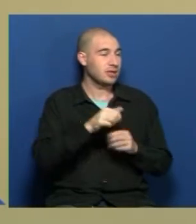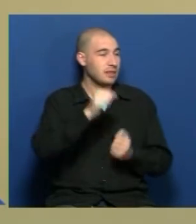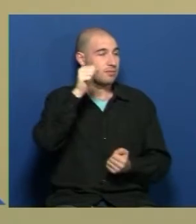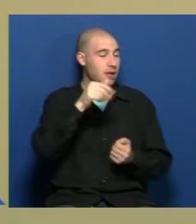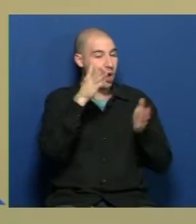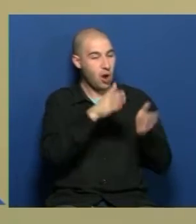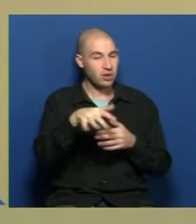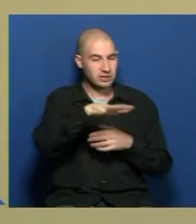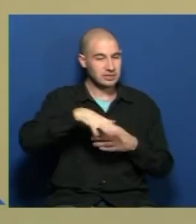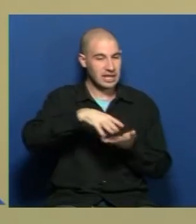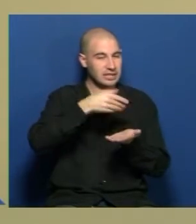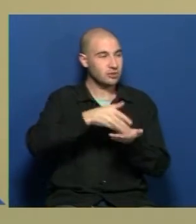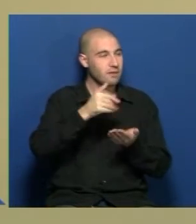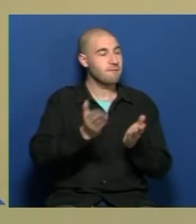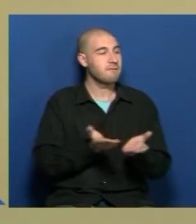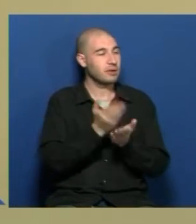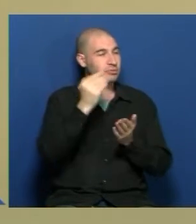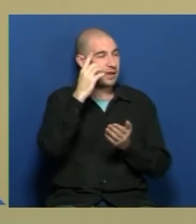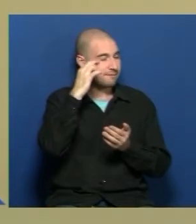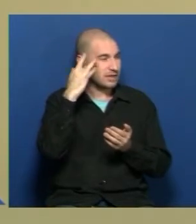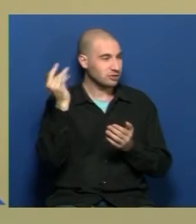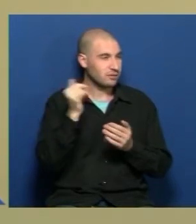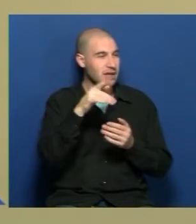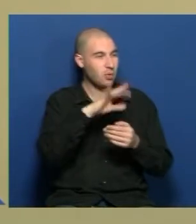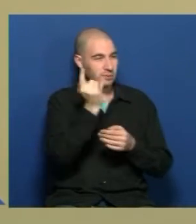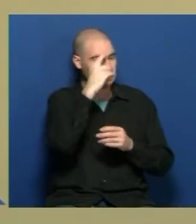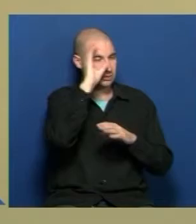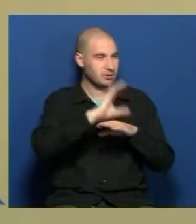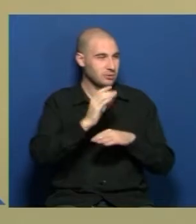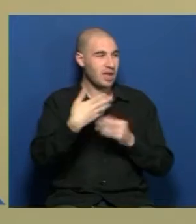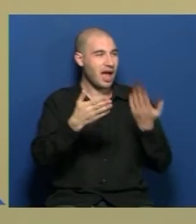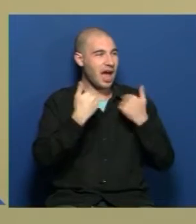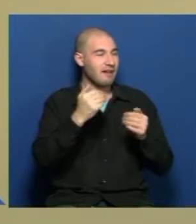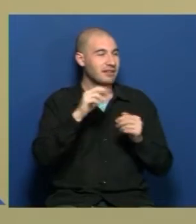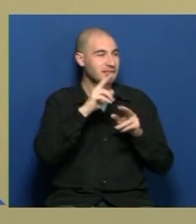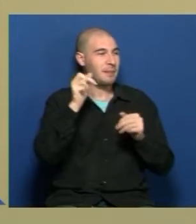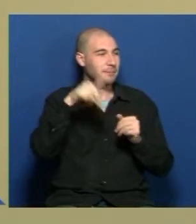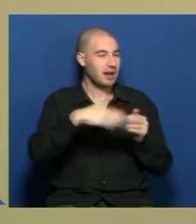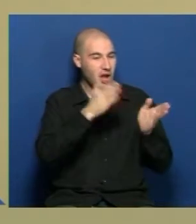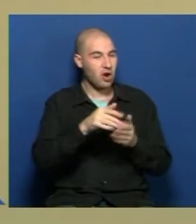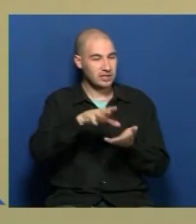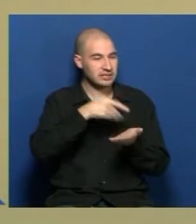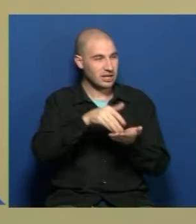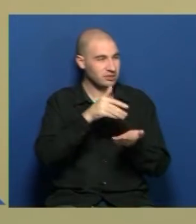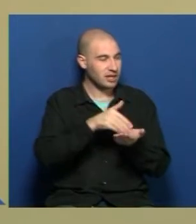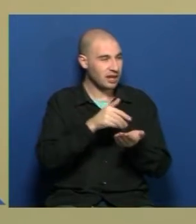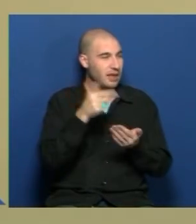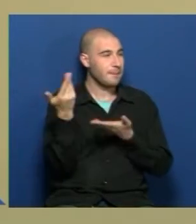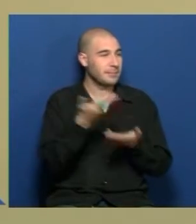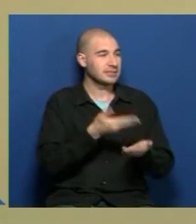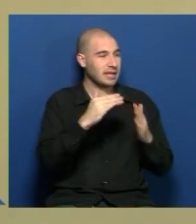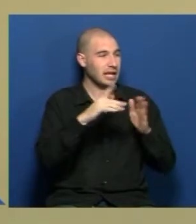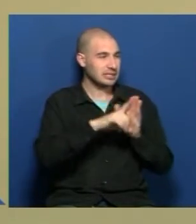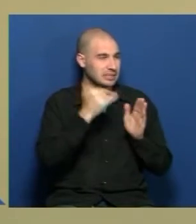Diplomado de Ordenamiento Territorial de la Facultad de Filosofía y Letras de la Universidad Nacional de Cuyo, para hablar básicamente del Plan de Ordenamiento Territorial que ya se presentó